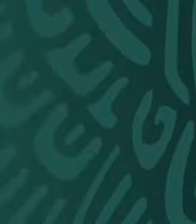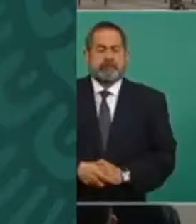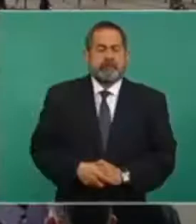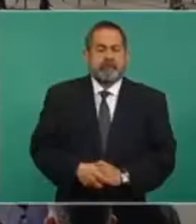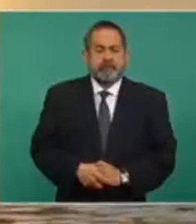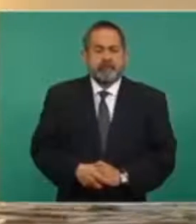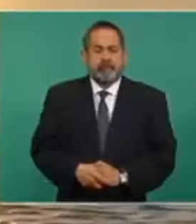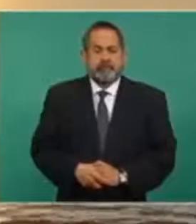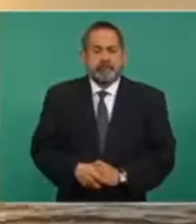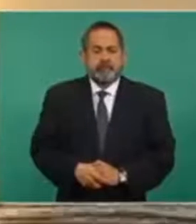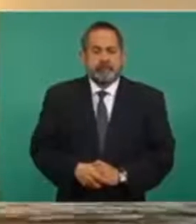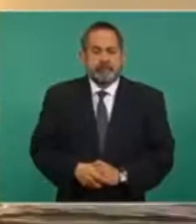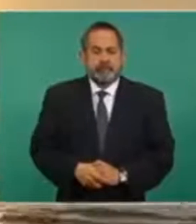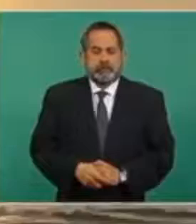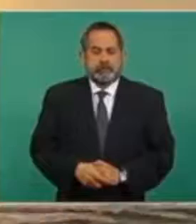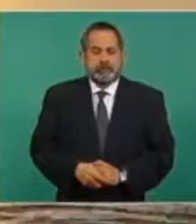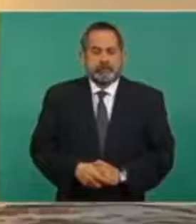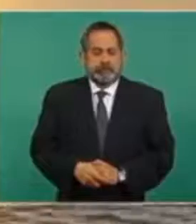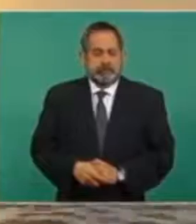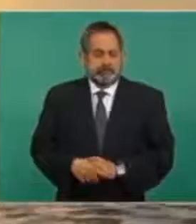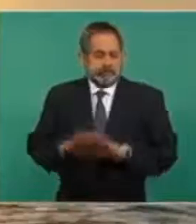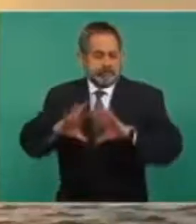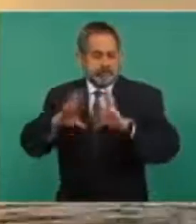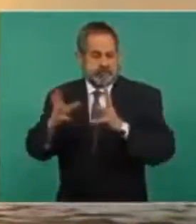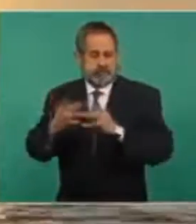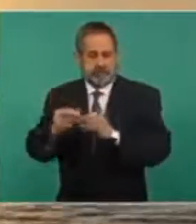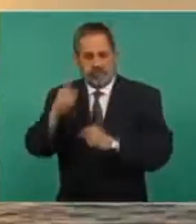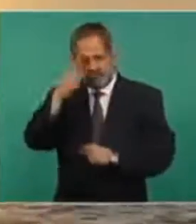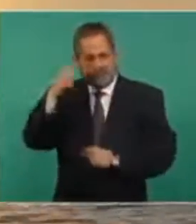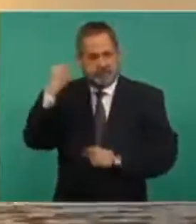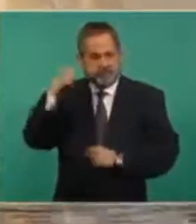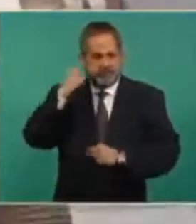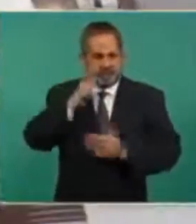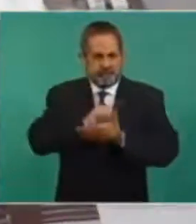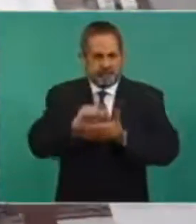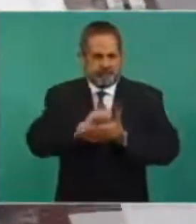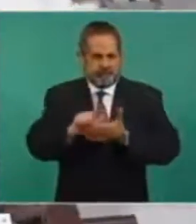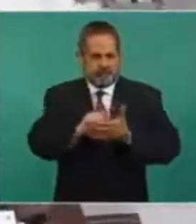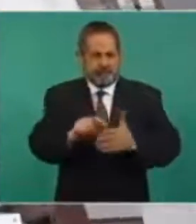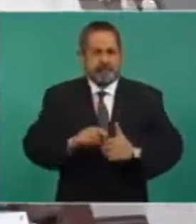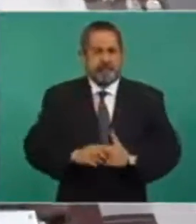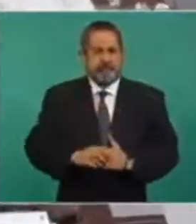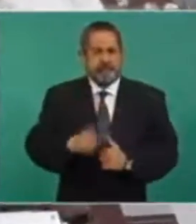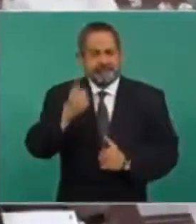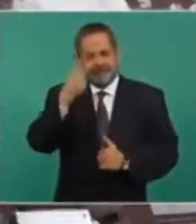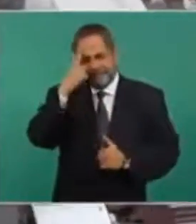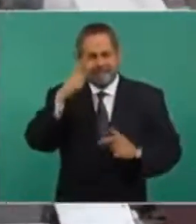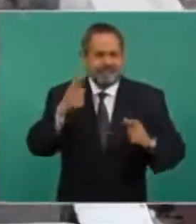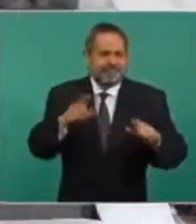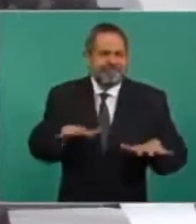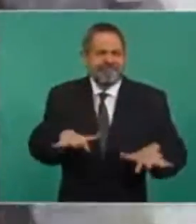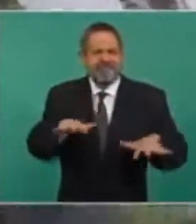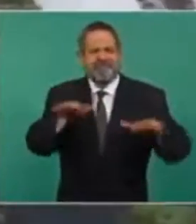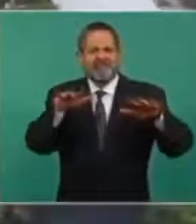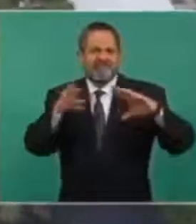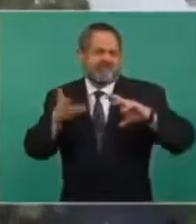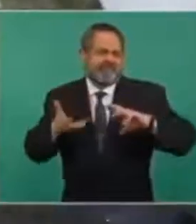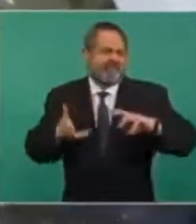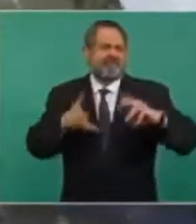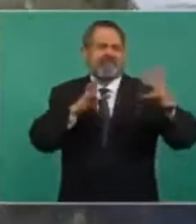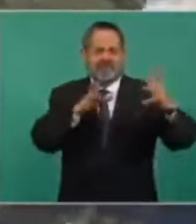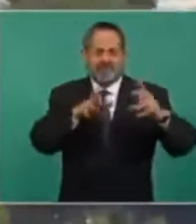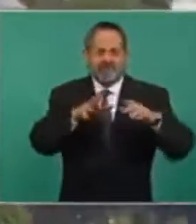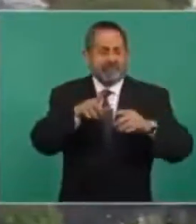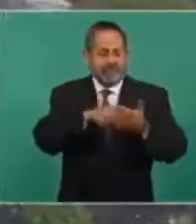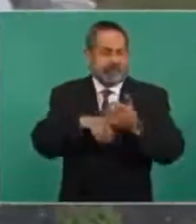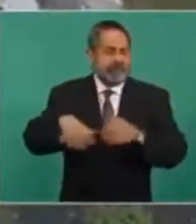Tabasco. Plan Integral de Dragado de Tabasco. A raíz de las inundaciones catastróficas en el estado de